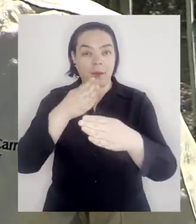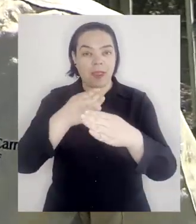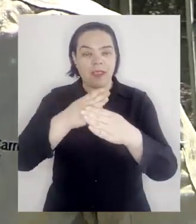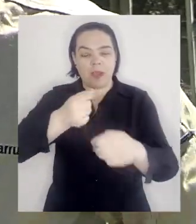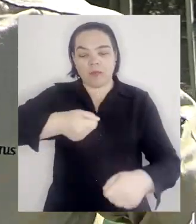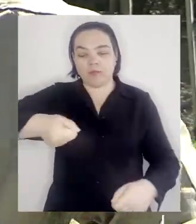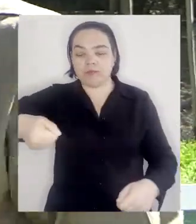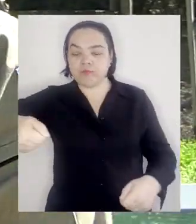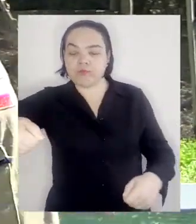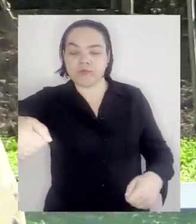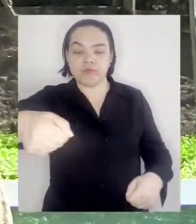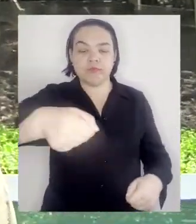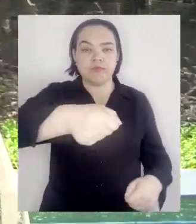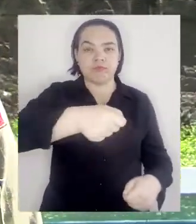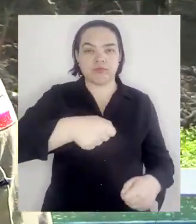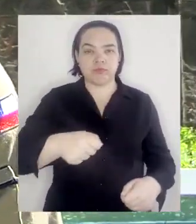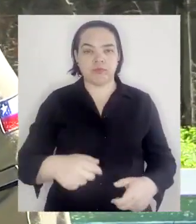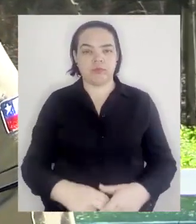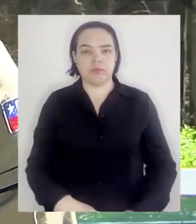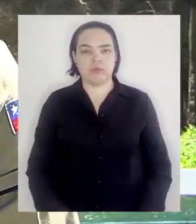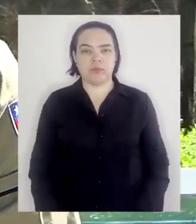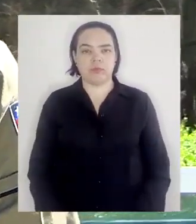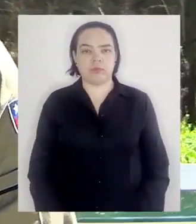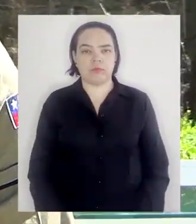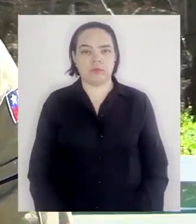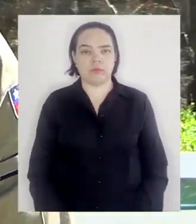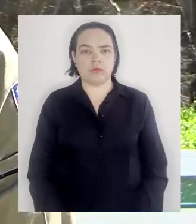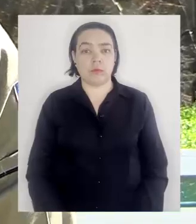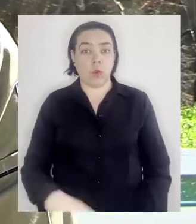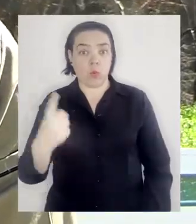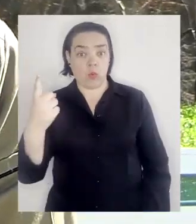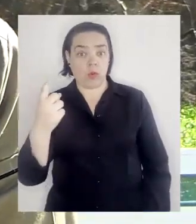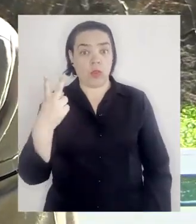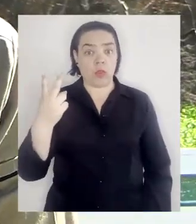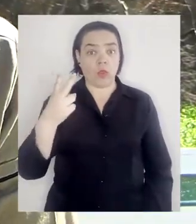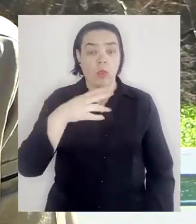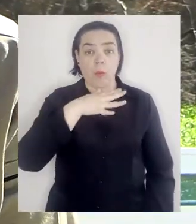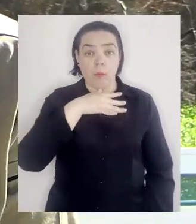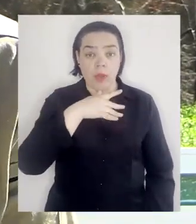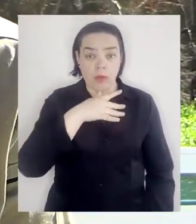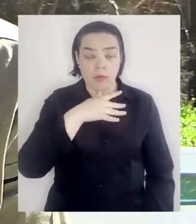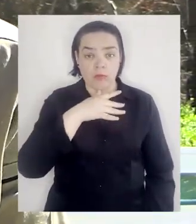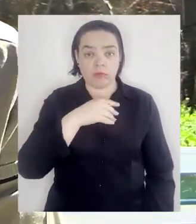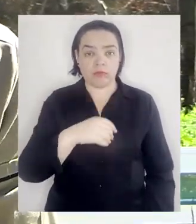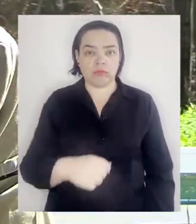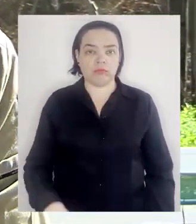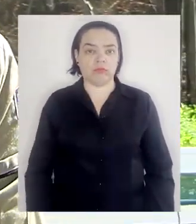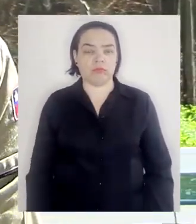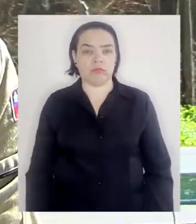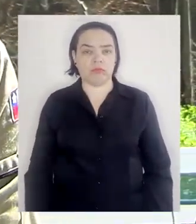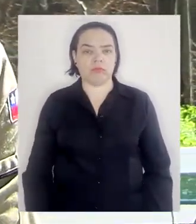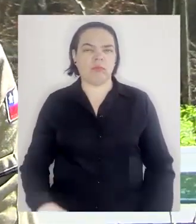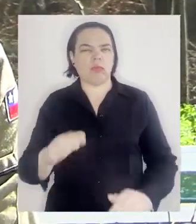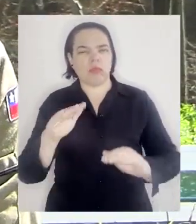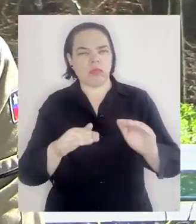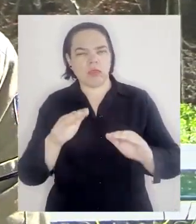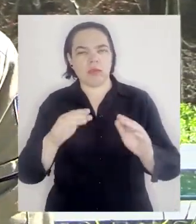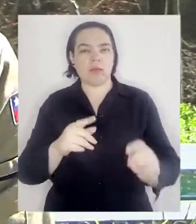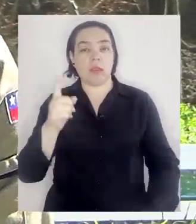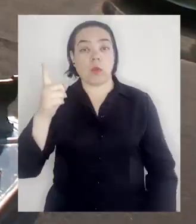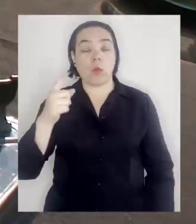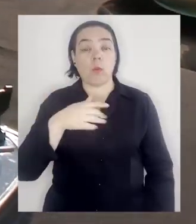esto más o menos, este proceso? ¿Un minuto, dos minutos que está listo? Un minuto, mira. Ya está casi listo ya, ¿no?